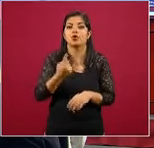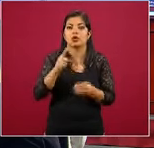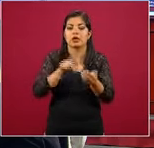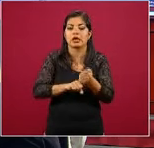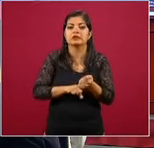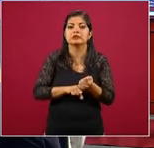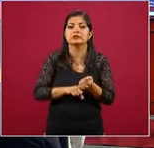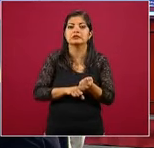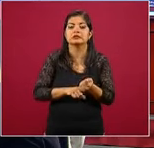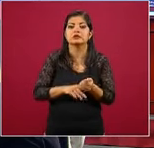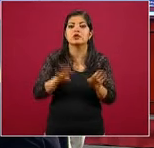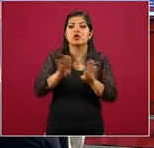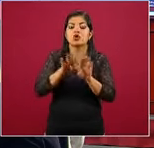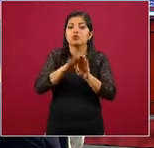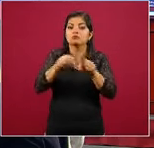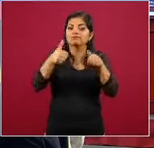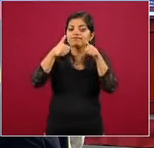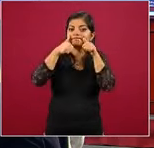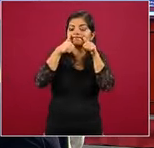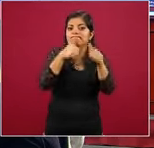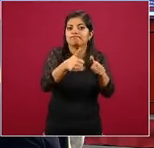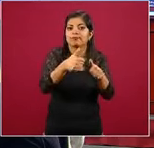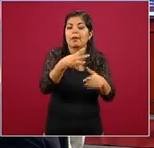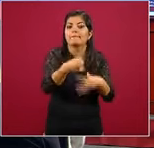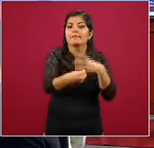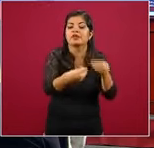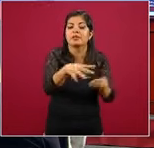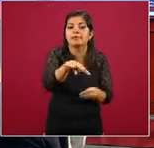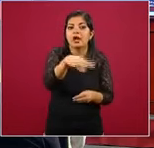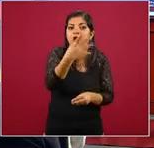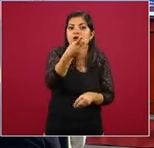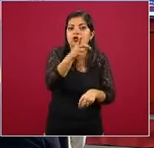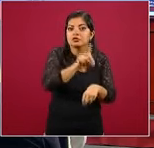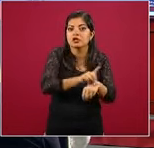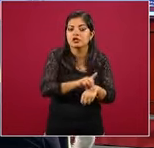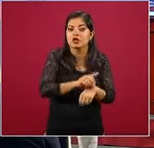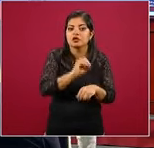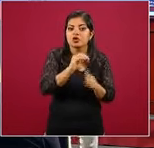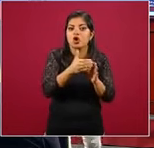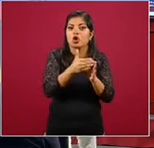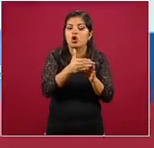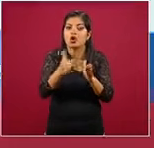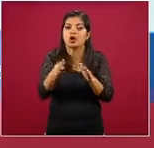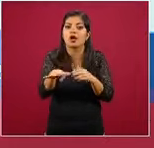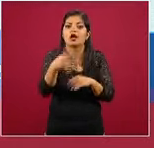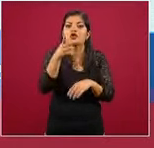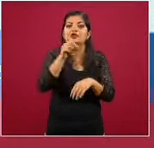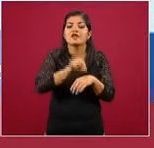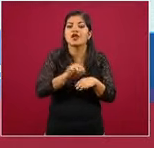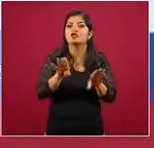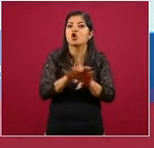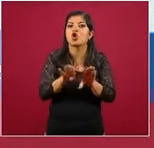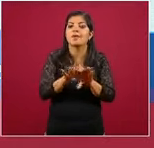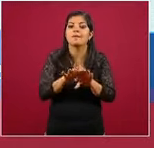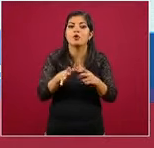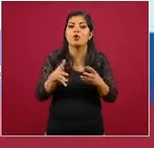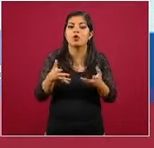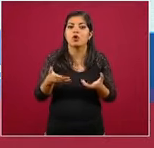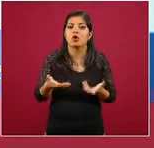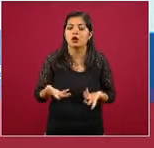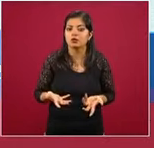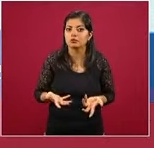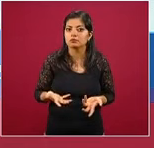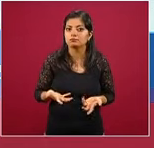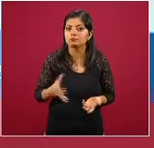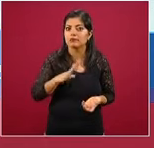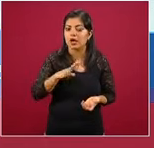reto de atención de la epidemia, o que ese es el tamaño de la contribución de los